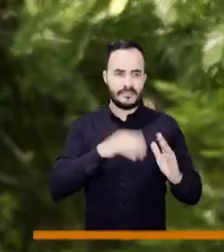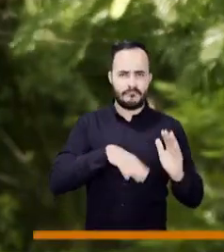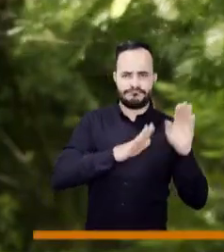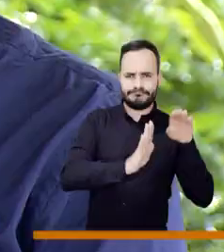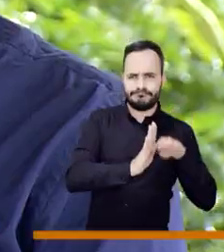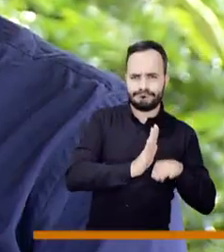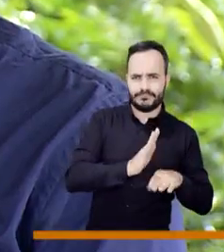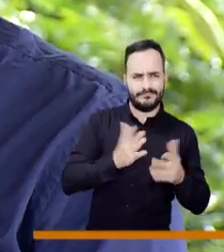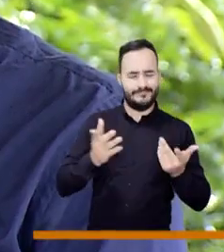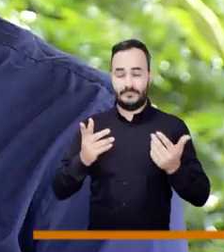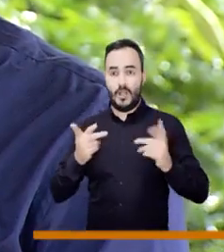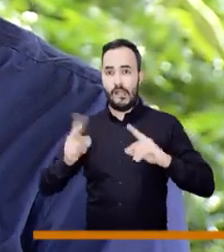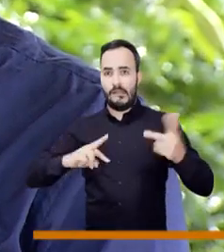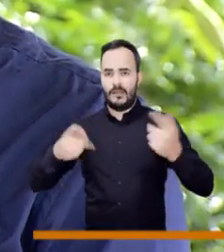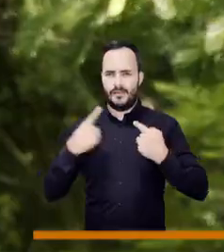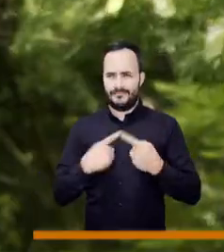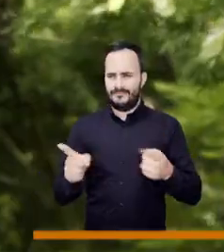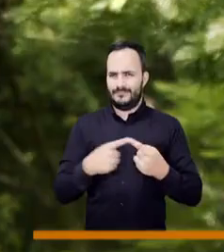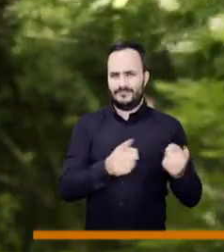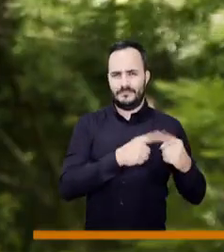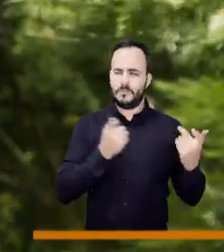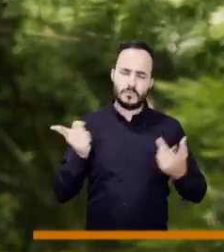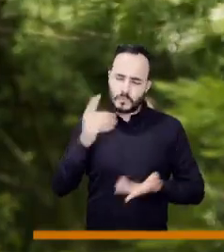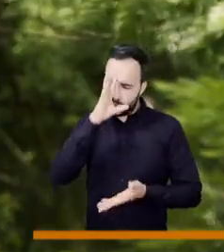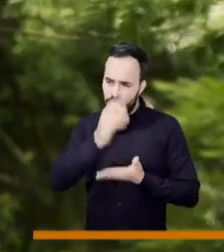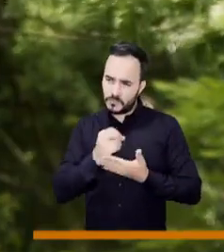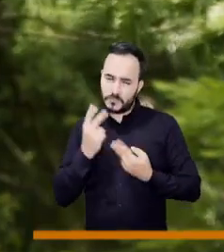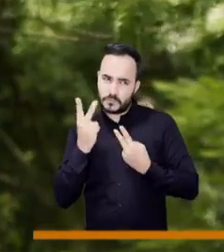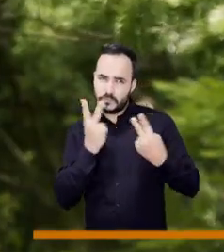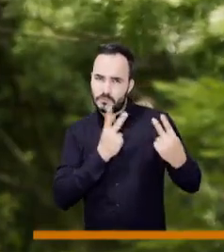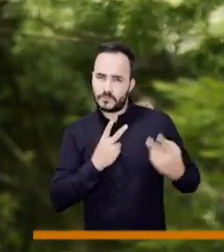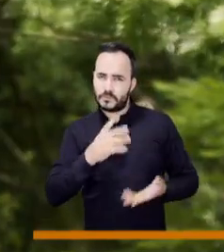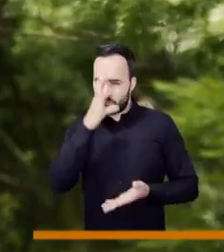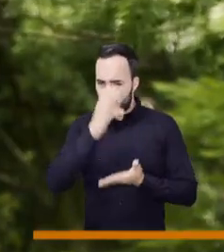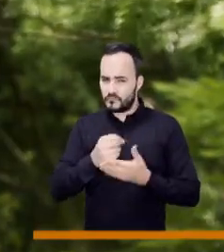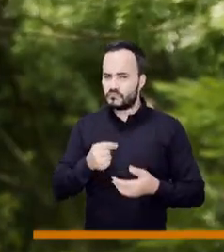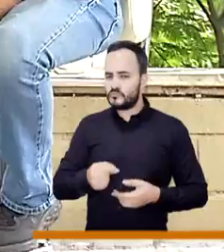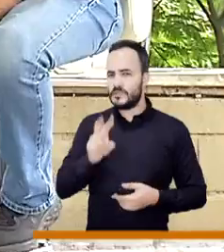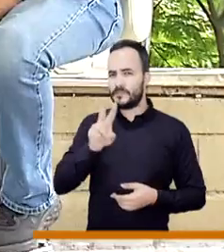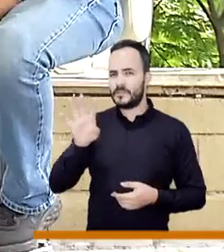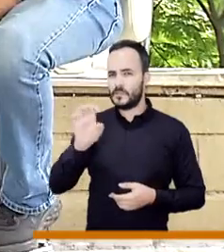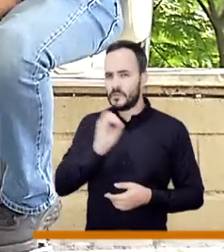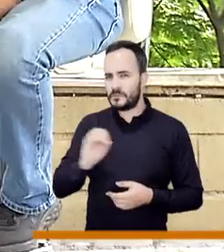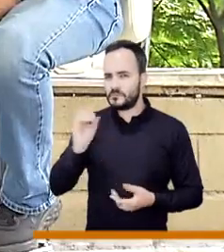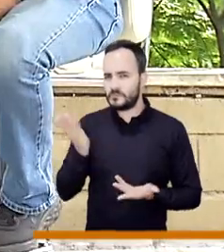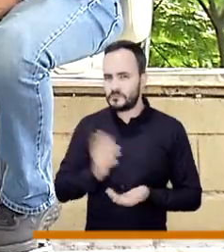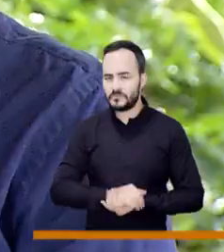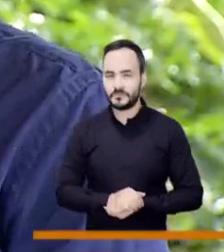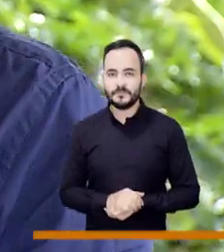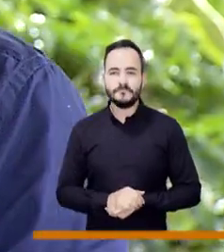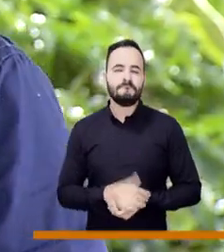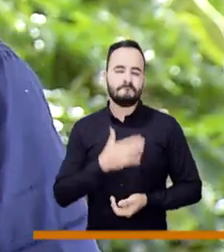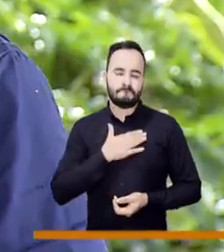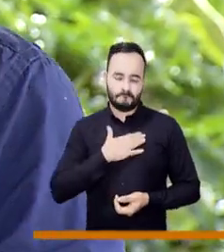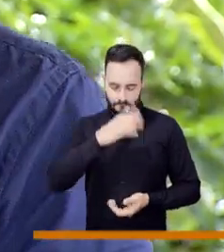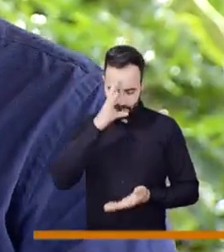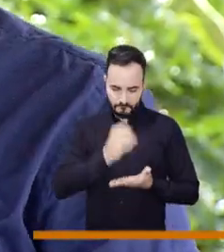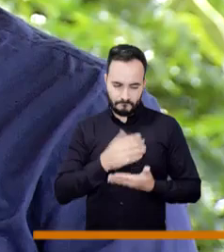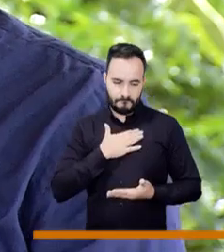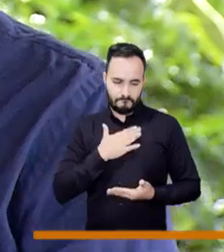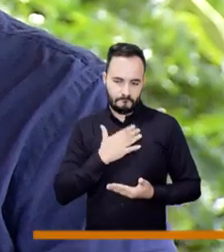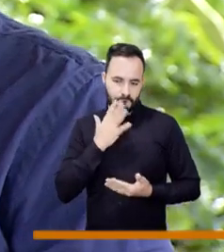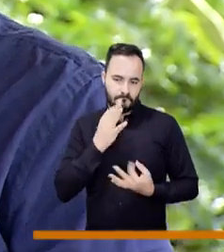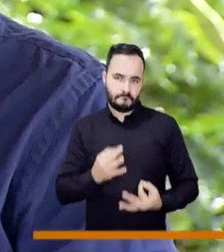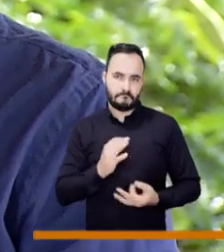hasta varias encuestas al día. Cuéntenos cómo está viendo el panorama y qué está esperando para este próximo 29 de octubre. Mire, yo pienso